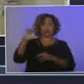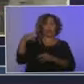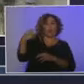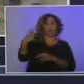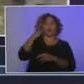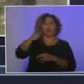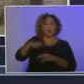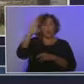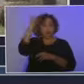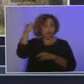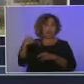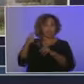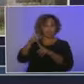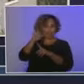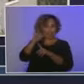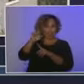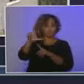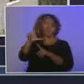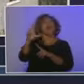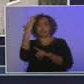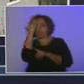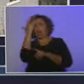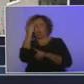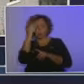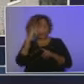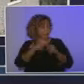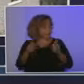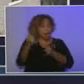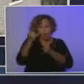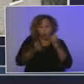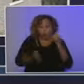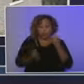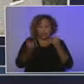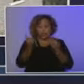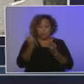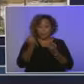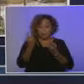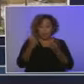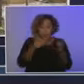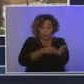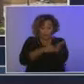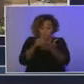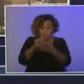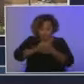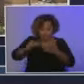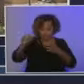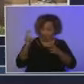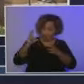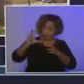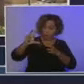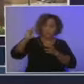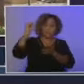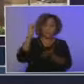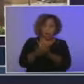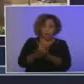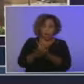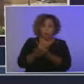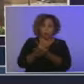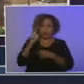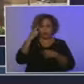2 o 3 ocasiones. Entonces, sí, yo tengo que reconocer que esa última partida de millones se aprobó, yo creo que fue